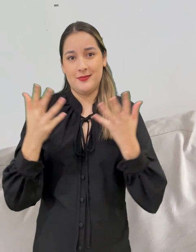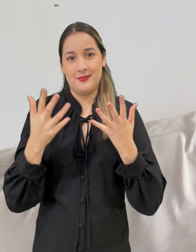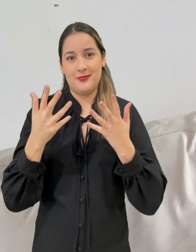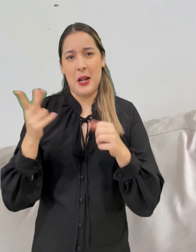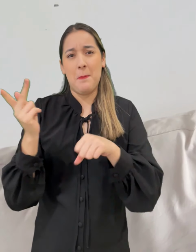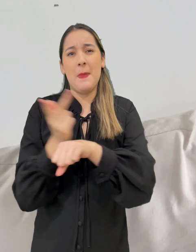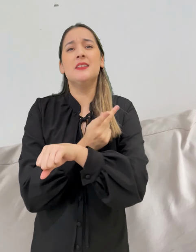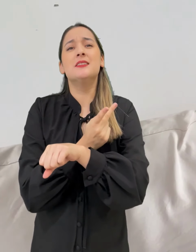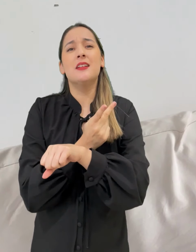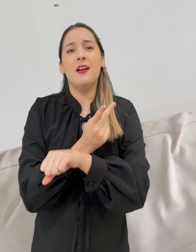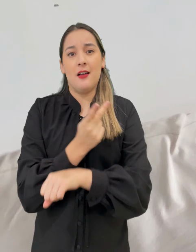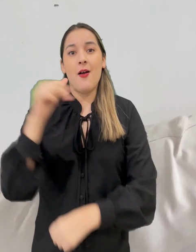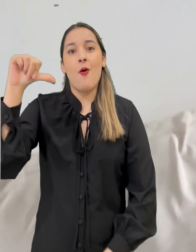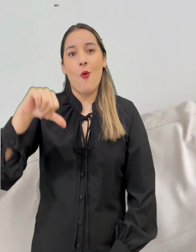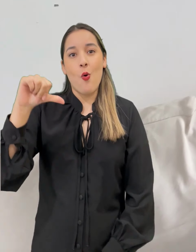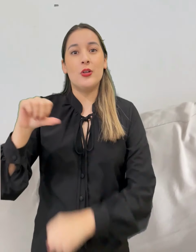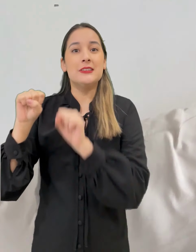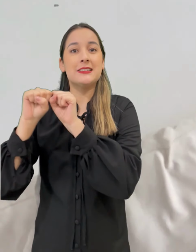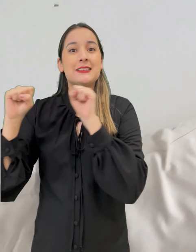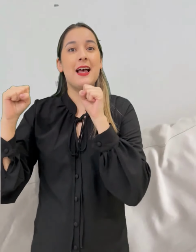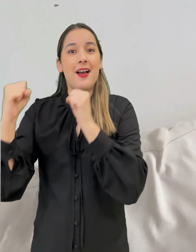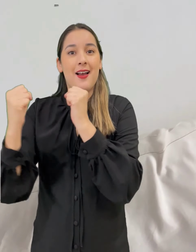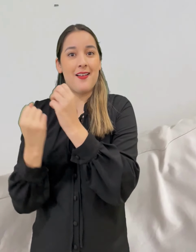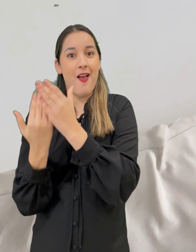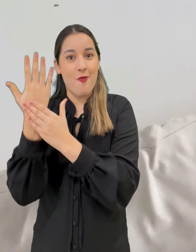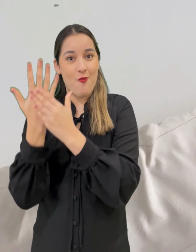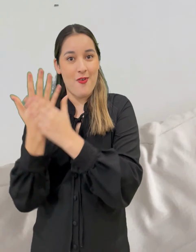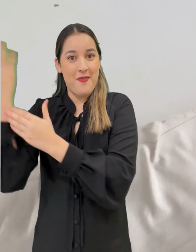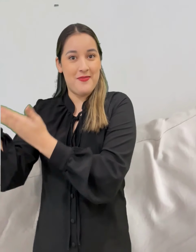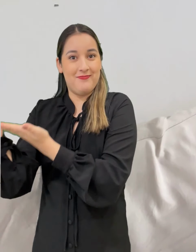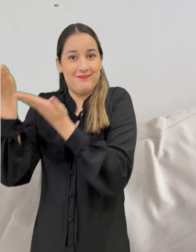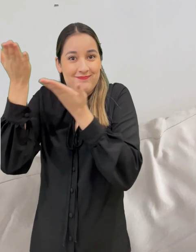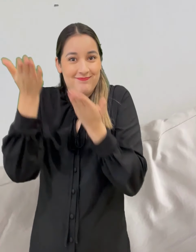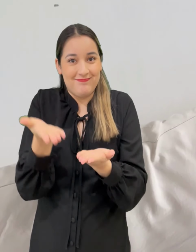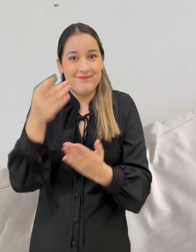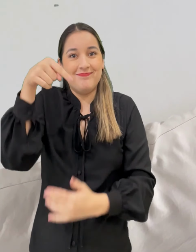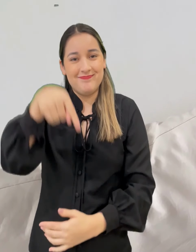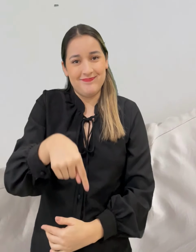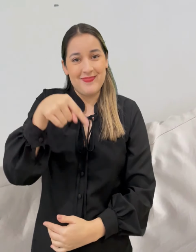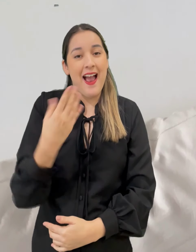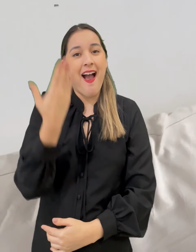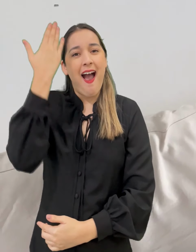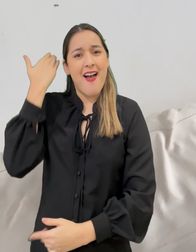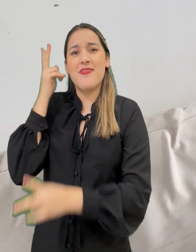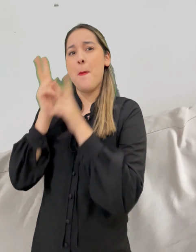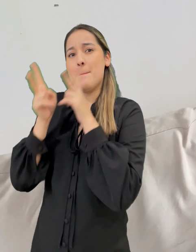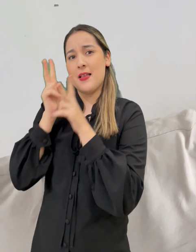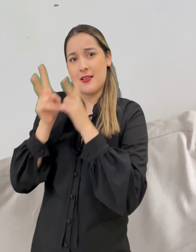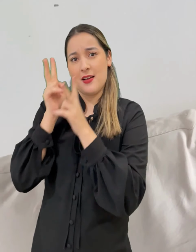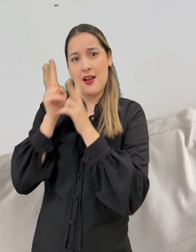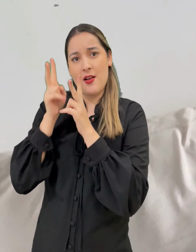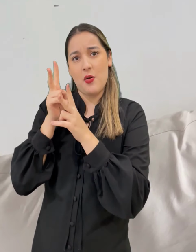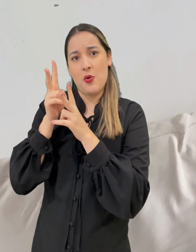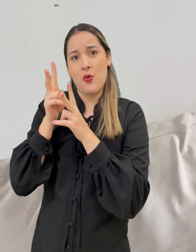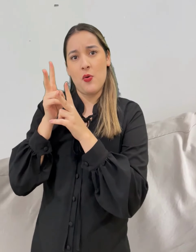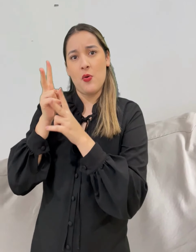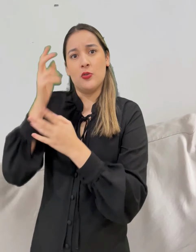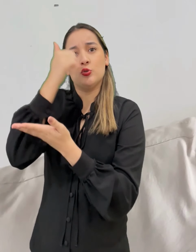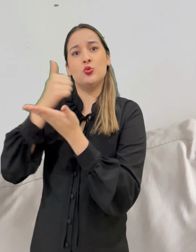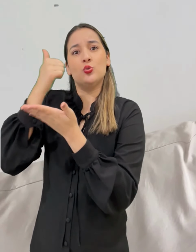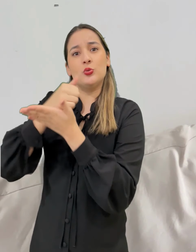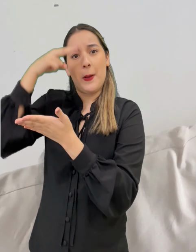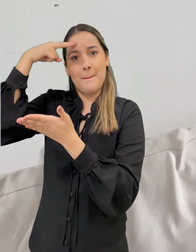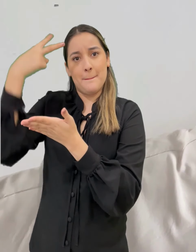pasar hoy hoy van a traer la sala nueva ya les había platicado que cuando vivíamos en méxico